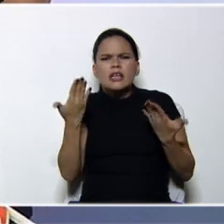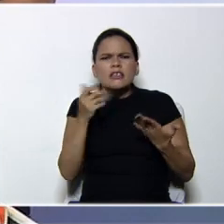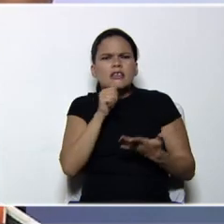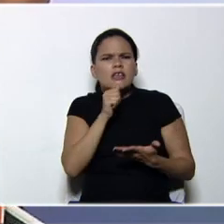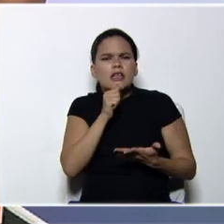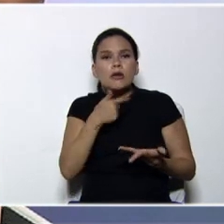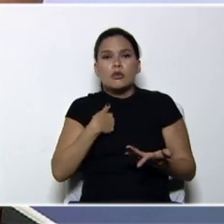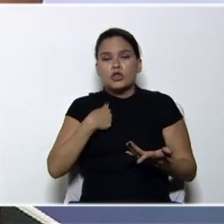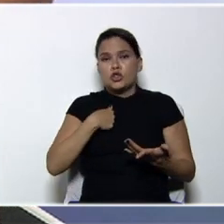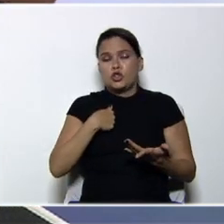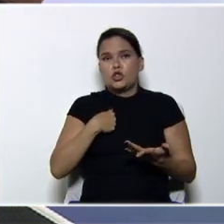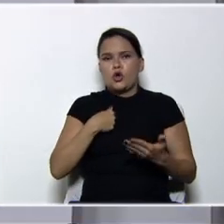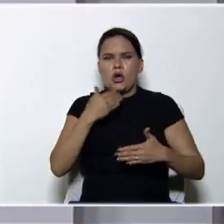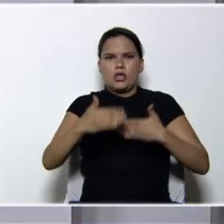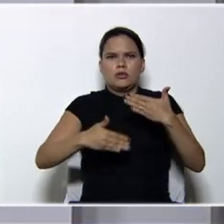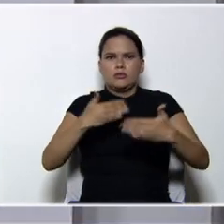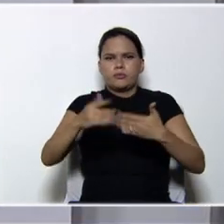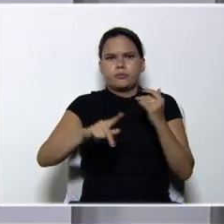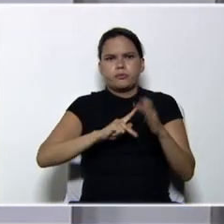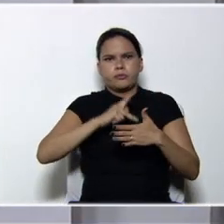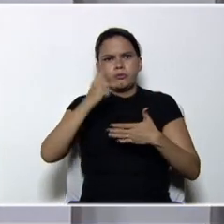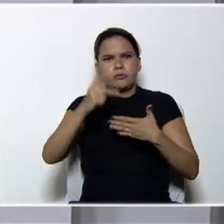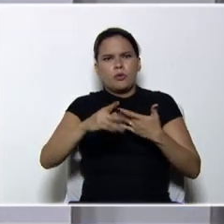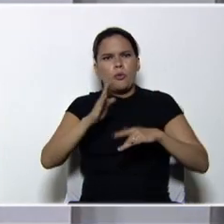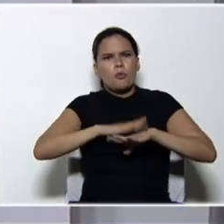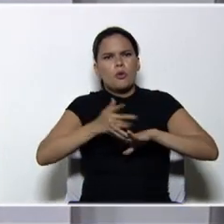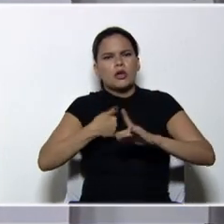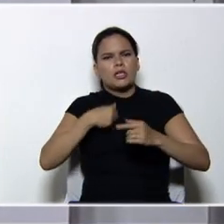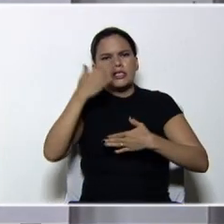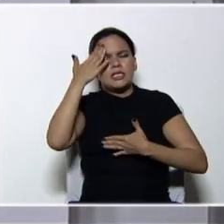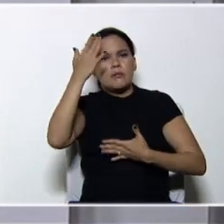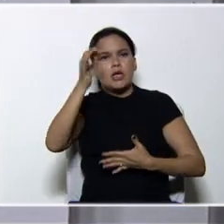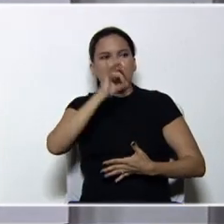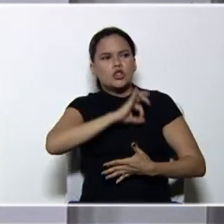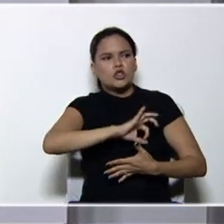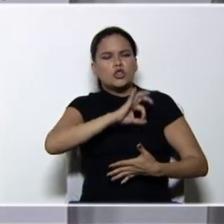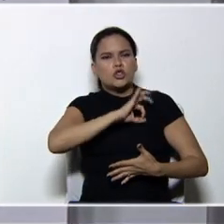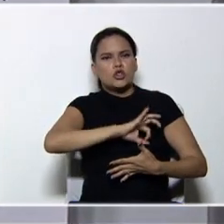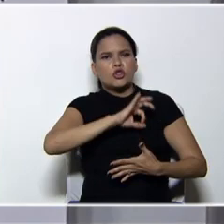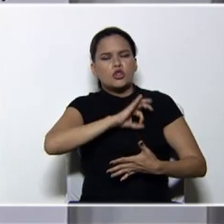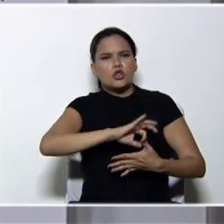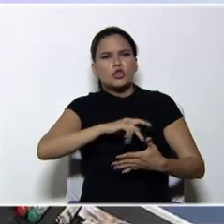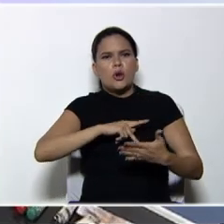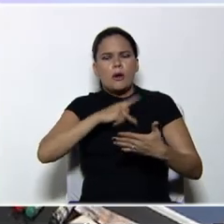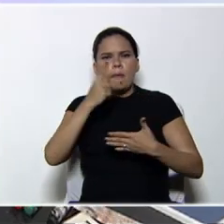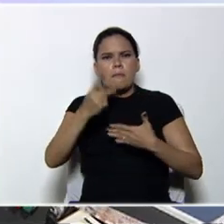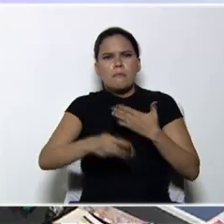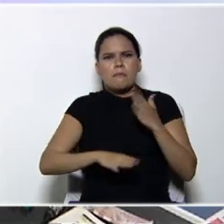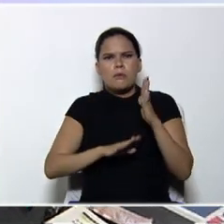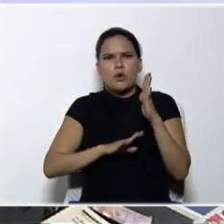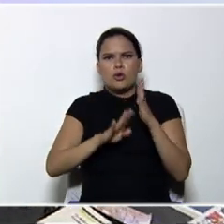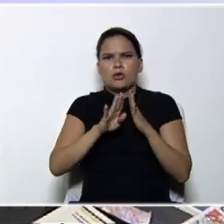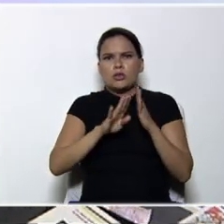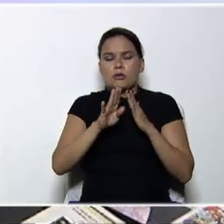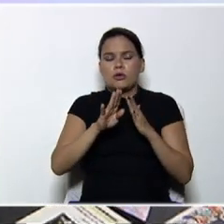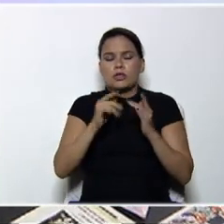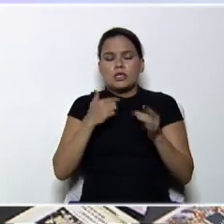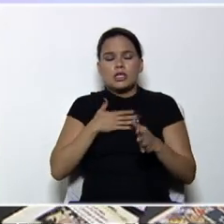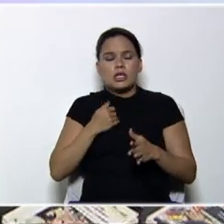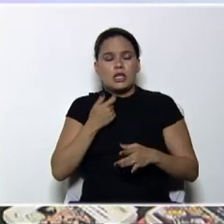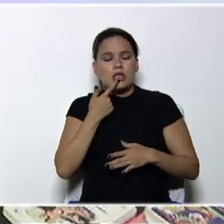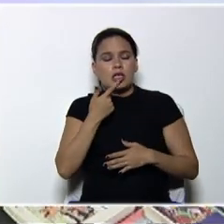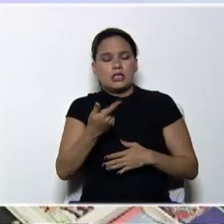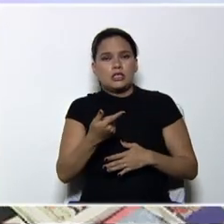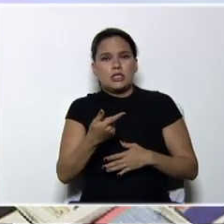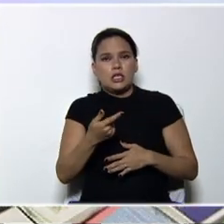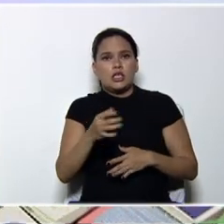a desarrollar mi proyecto, porque recuerden, se llama socioproductivo, es decir, social primero, porque si fuera